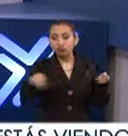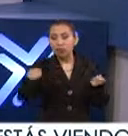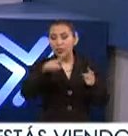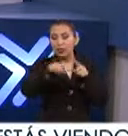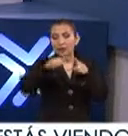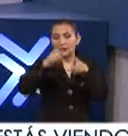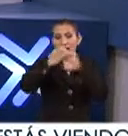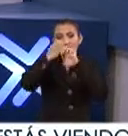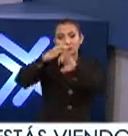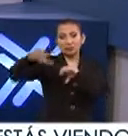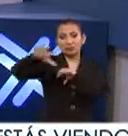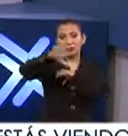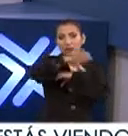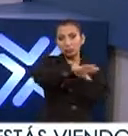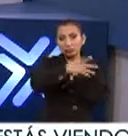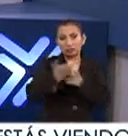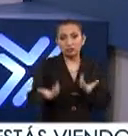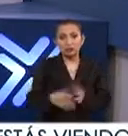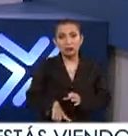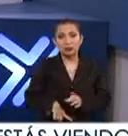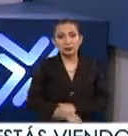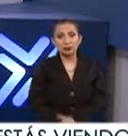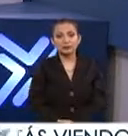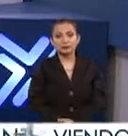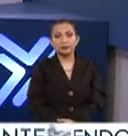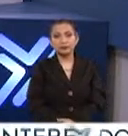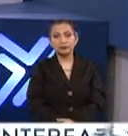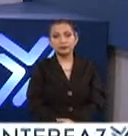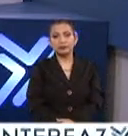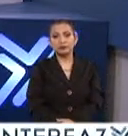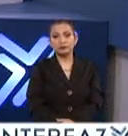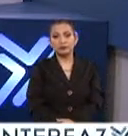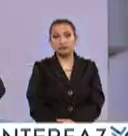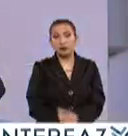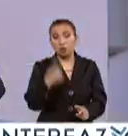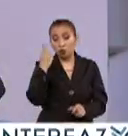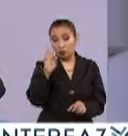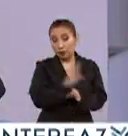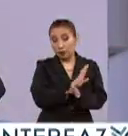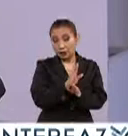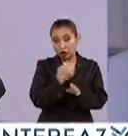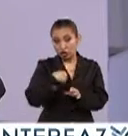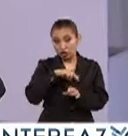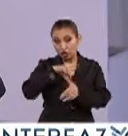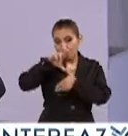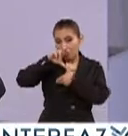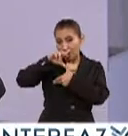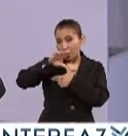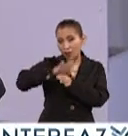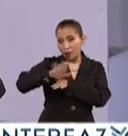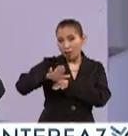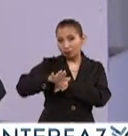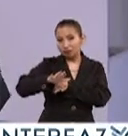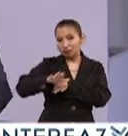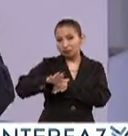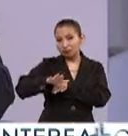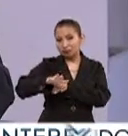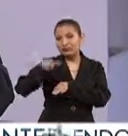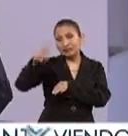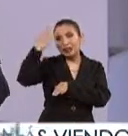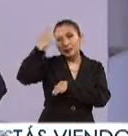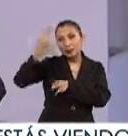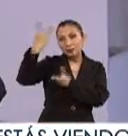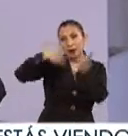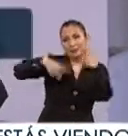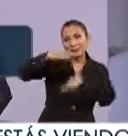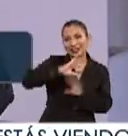las distintas instancias de gobierno? Es correcto, mira, una de las grandes ventajas que tenemos de los huracanes es que al menos sabemos